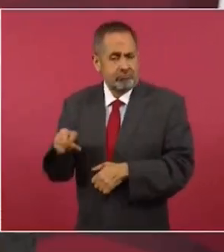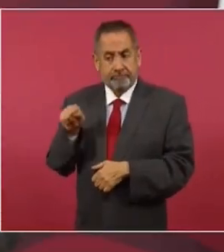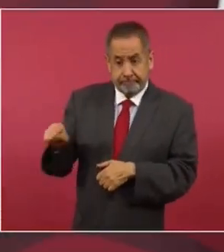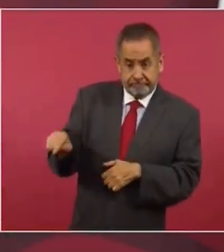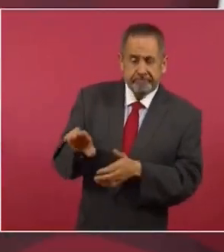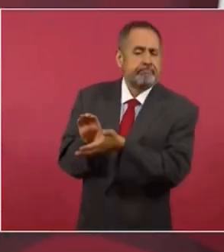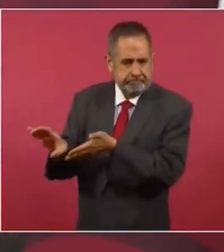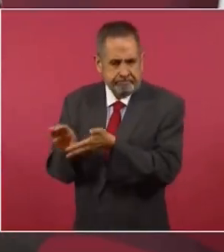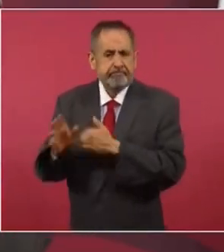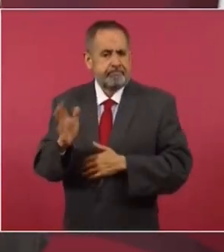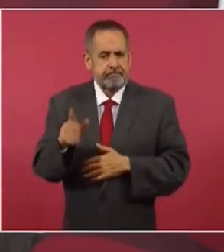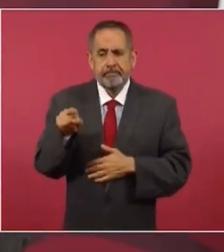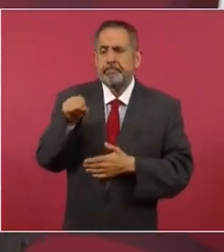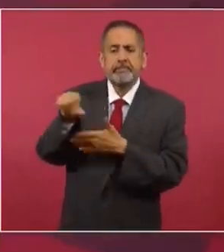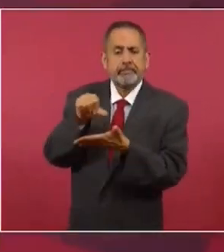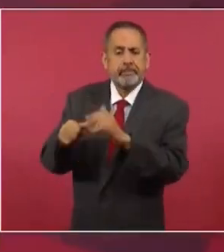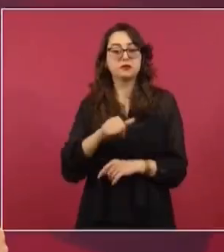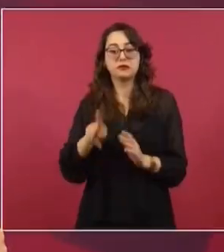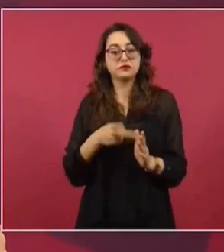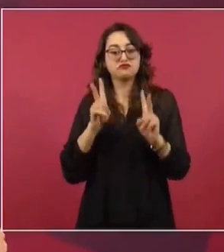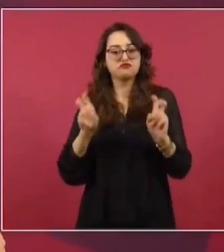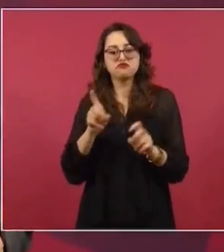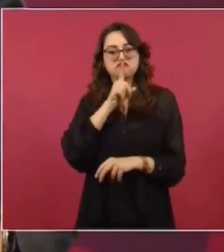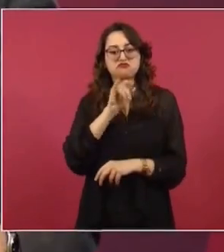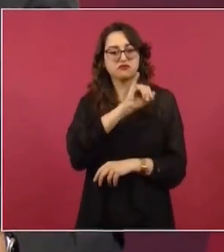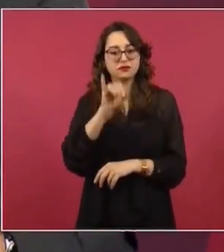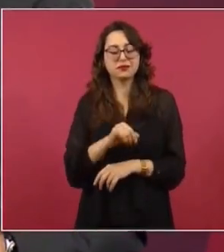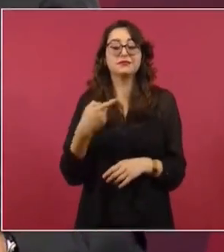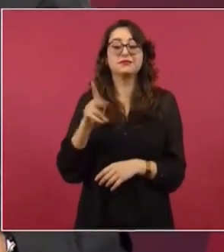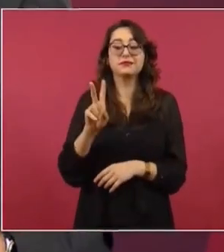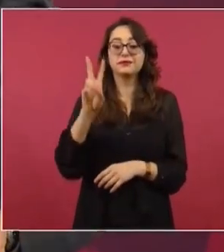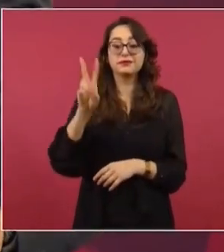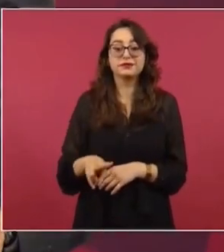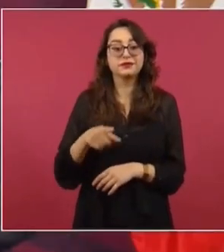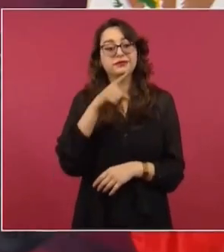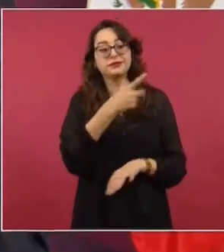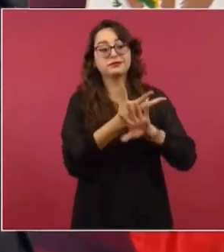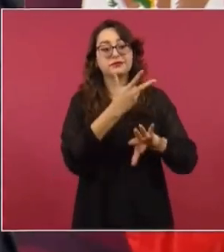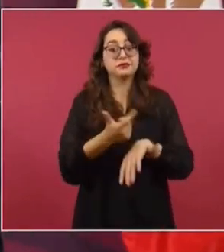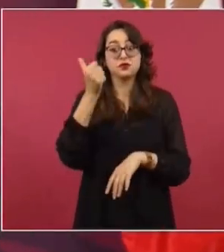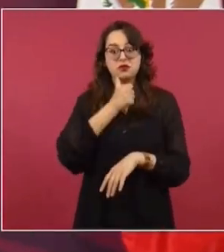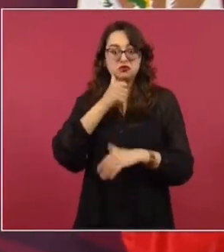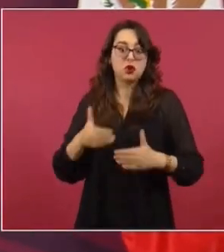de Centroamérica y el Caribe. Eso del muro, pues es publicidad,